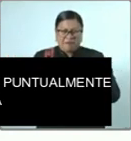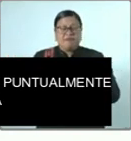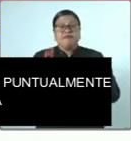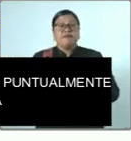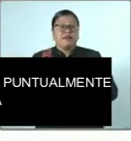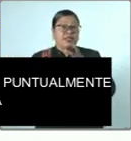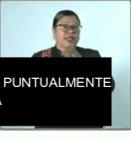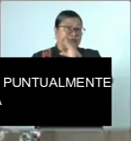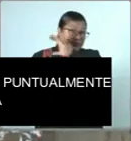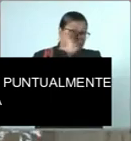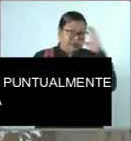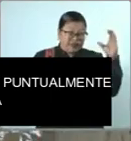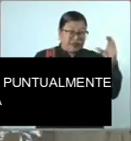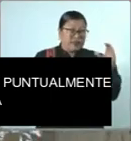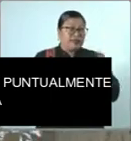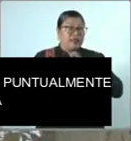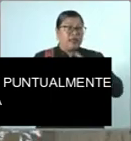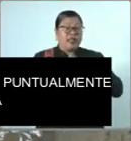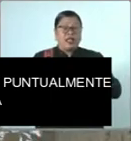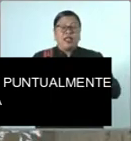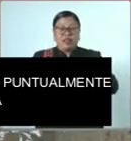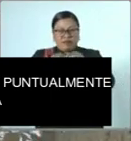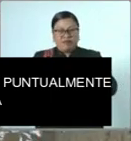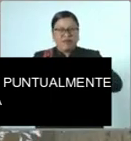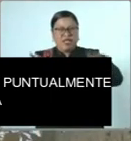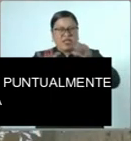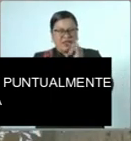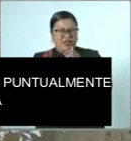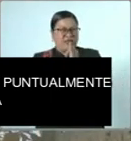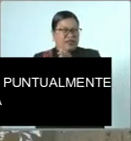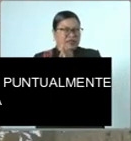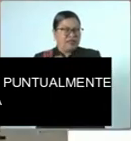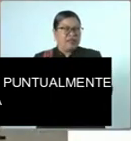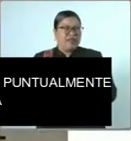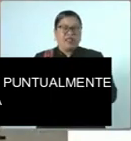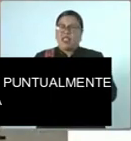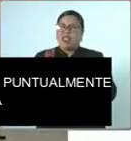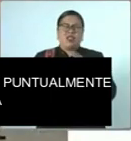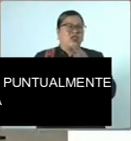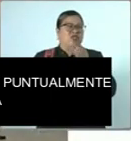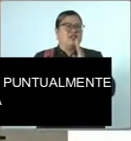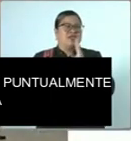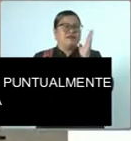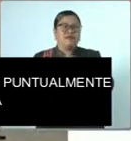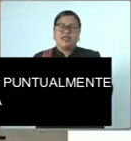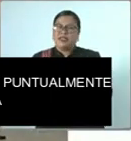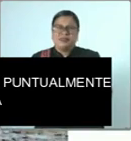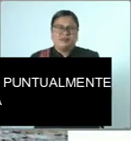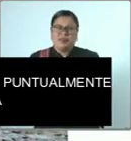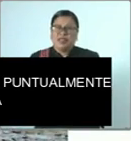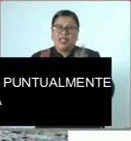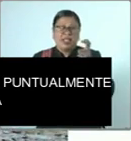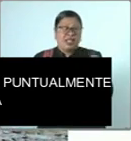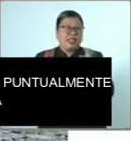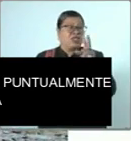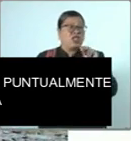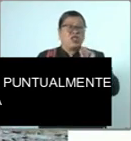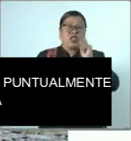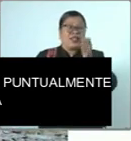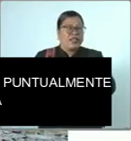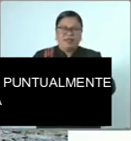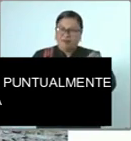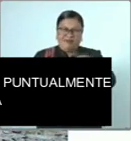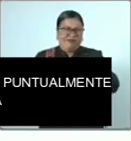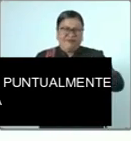estas imágenes que se suben a las redes sociales muchas veces son mal utilizadas, no son del municipio e incluso